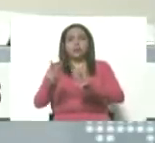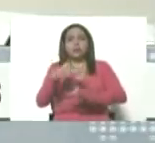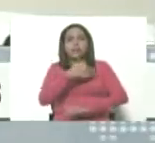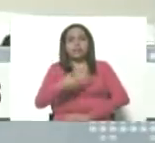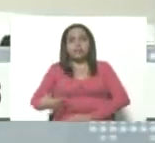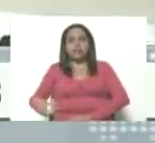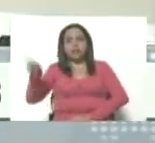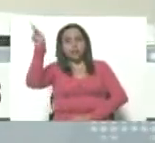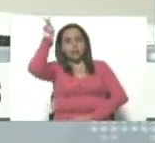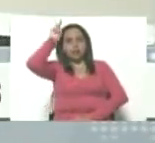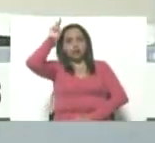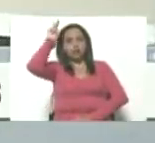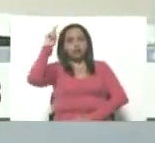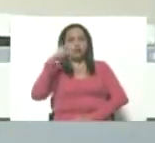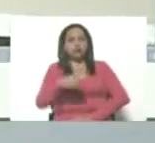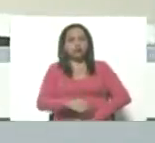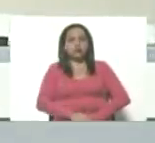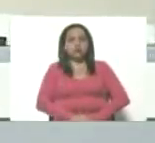Perú,